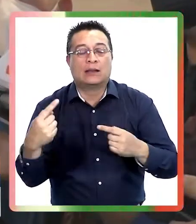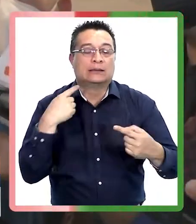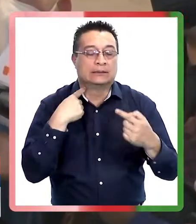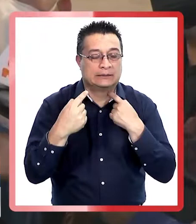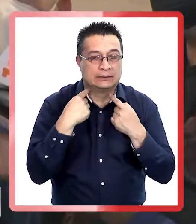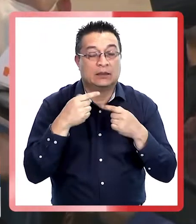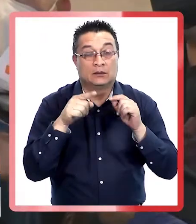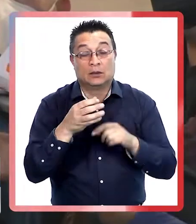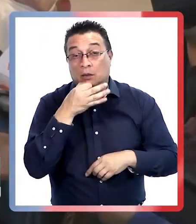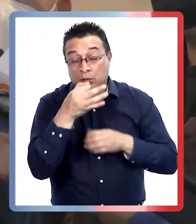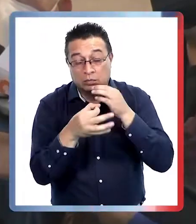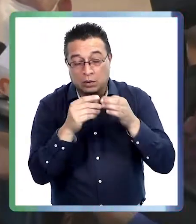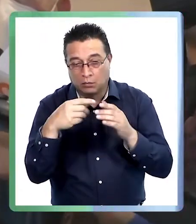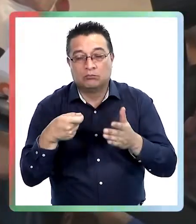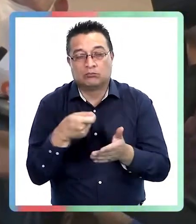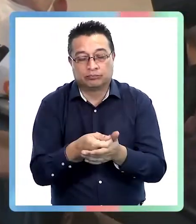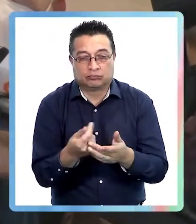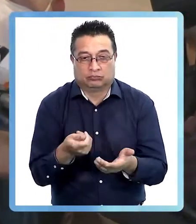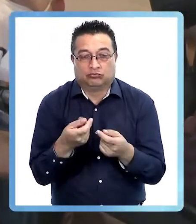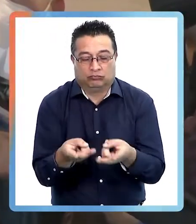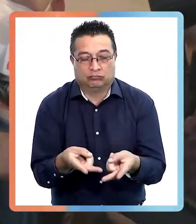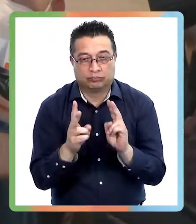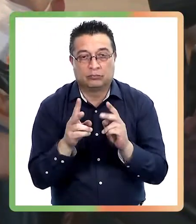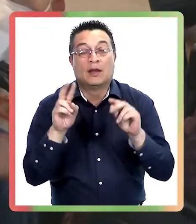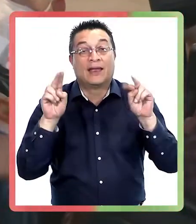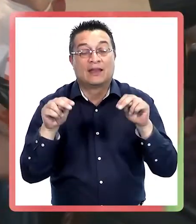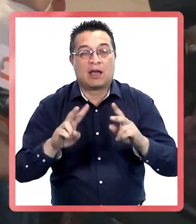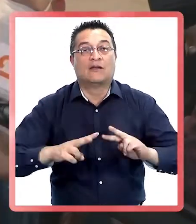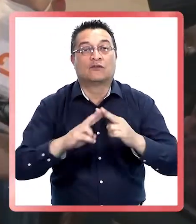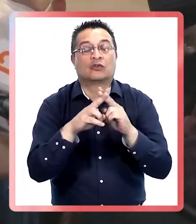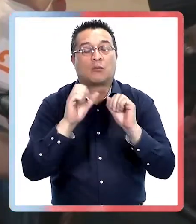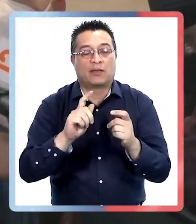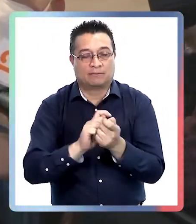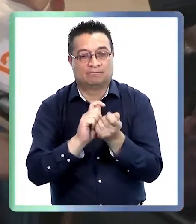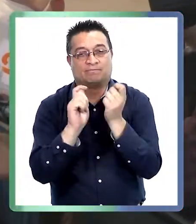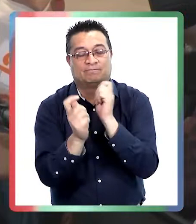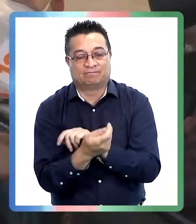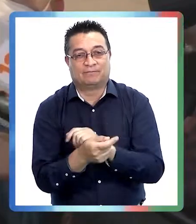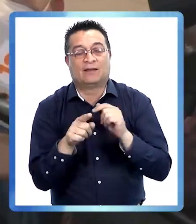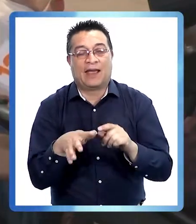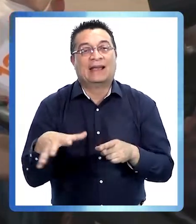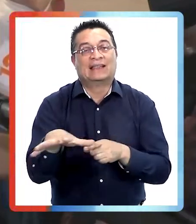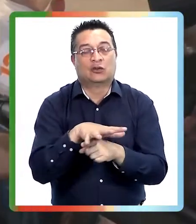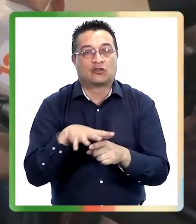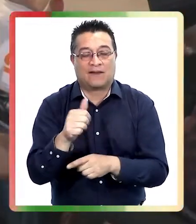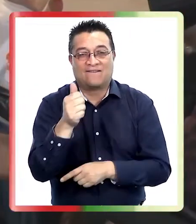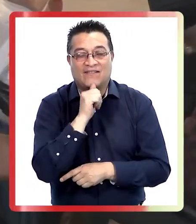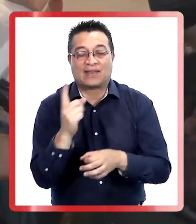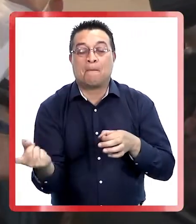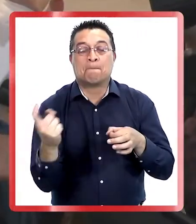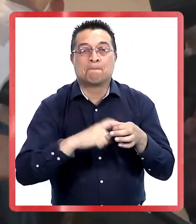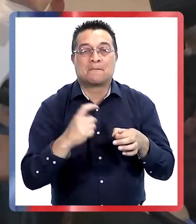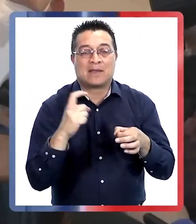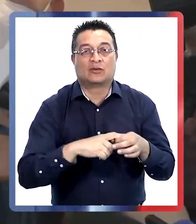afectadas. Yo quiero recalcar esto, vamos a invertir recursos tanto en el tema de infraestructura para revertir la situación de falta de